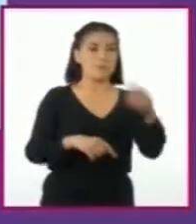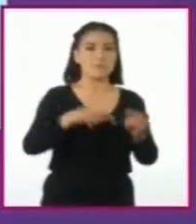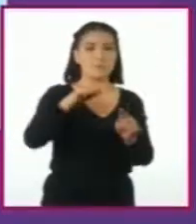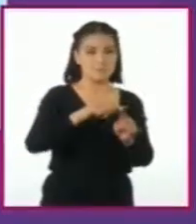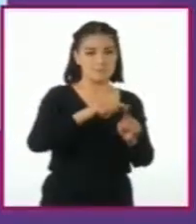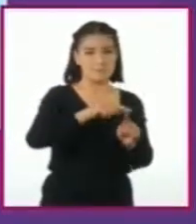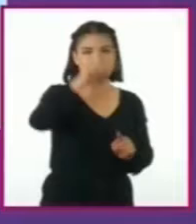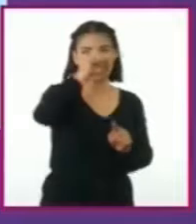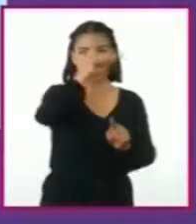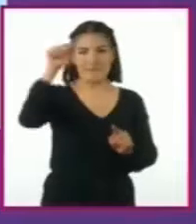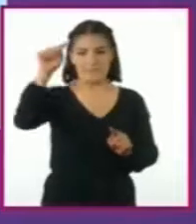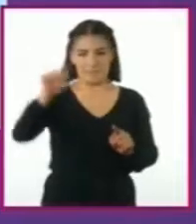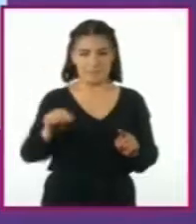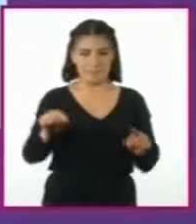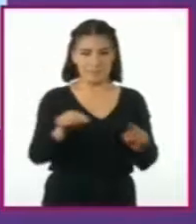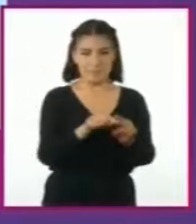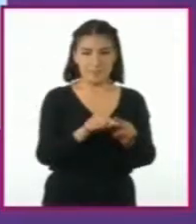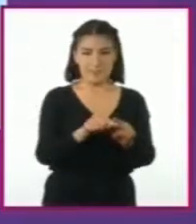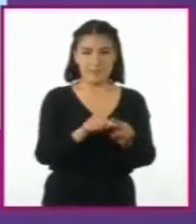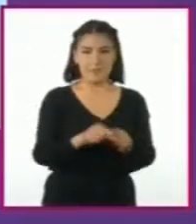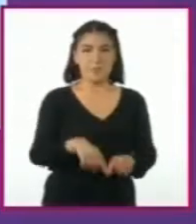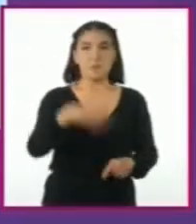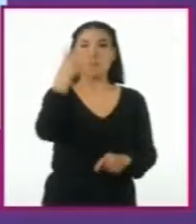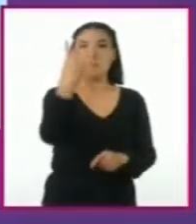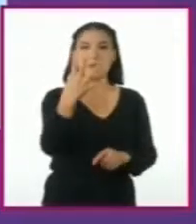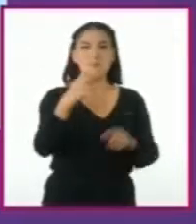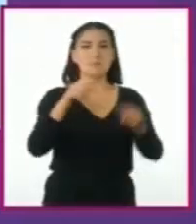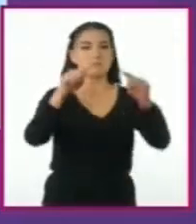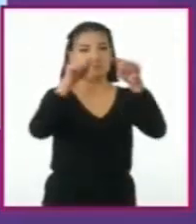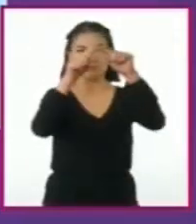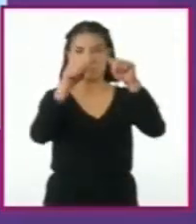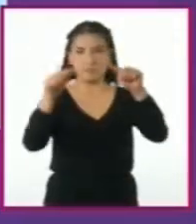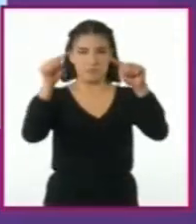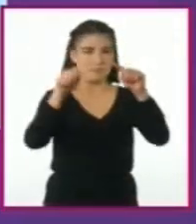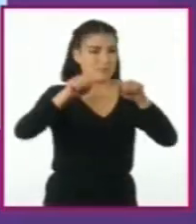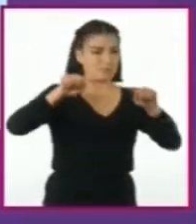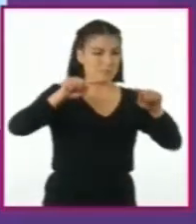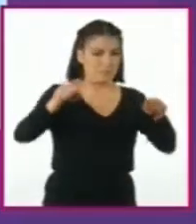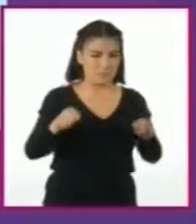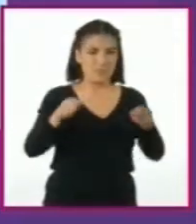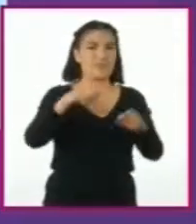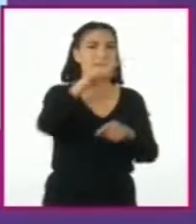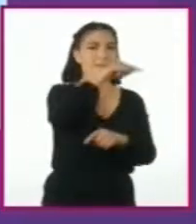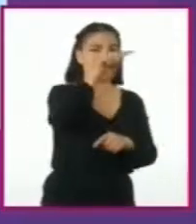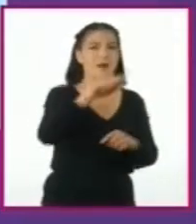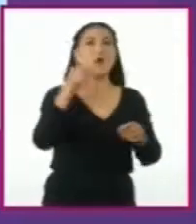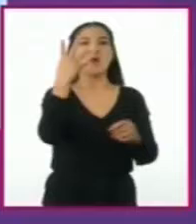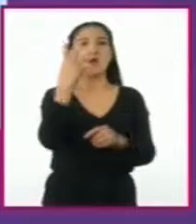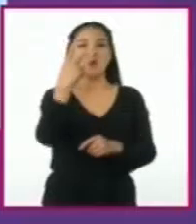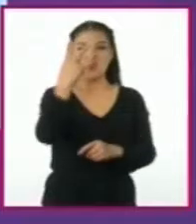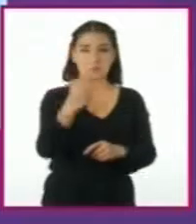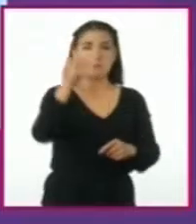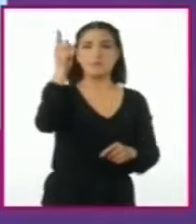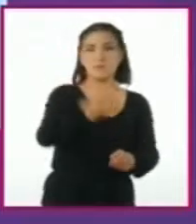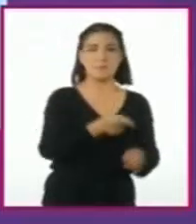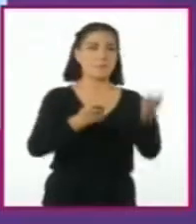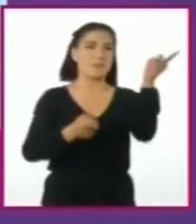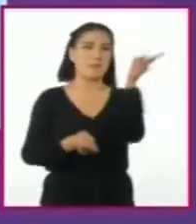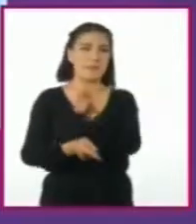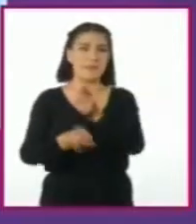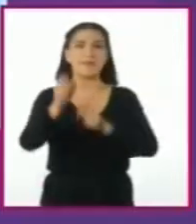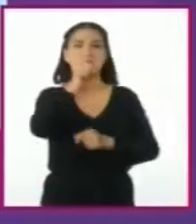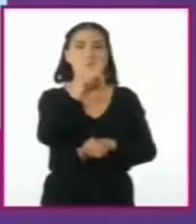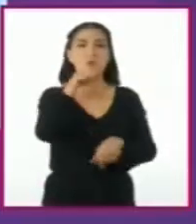vértices, 4 lados, 4 ángulos, 2 diagonales y además que la suma de sus